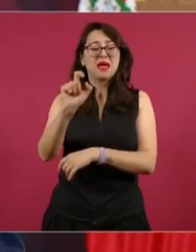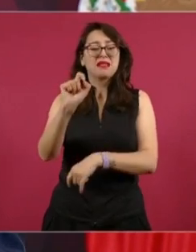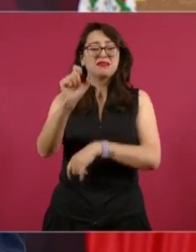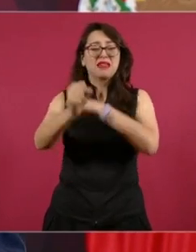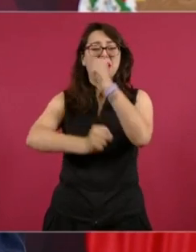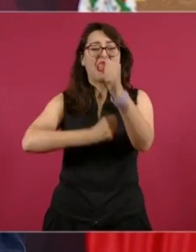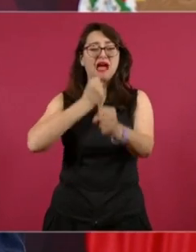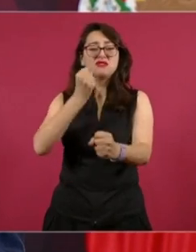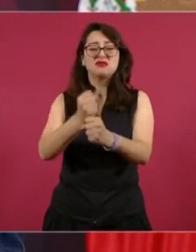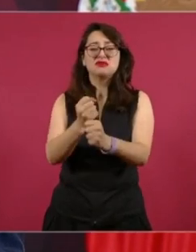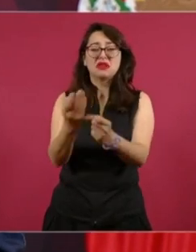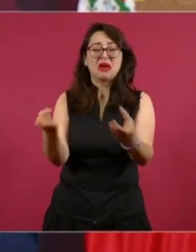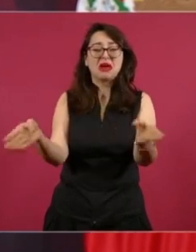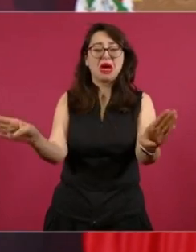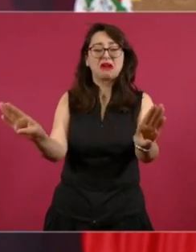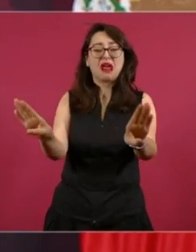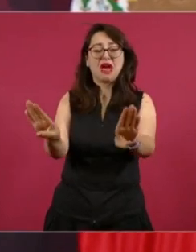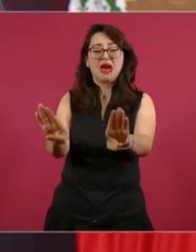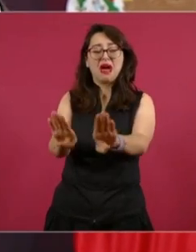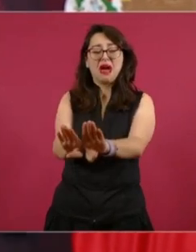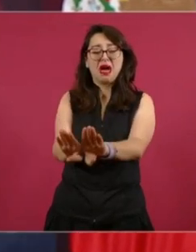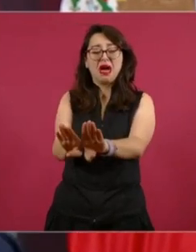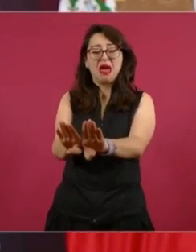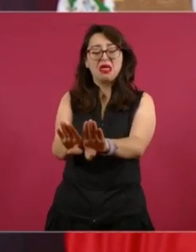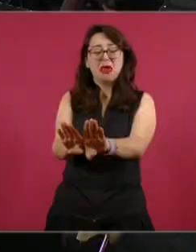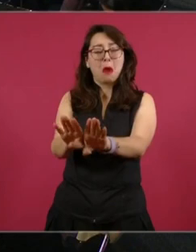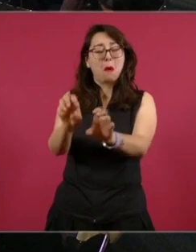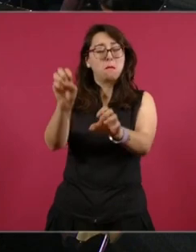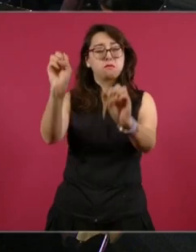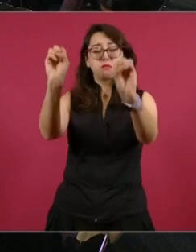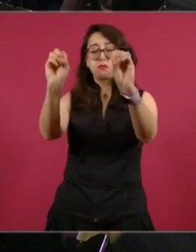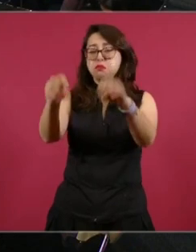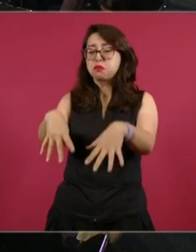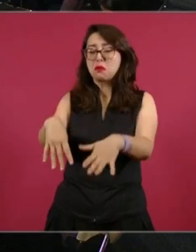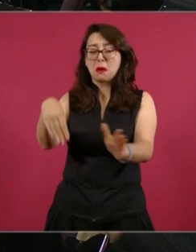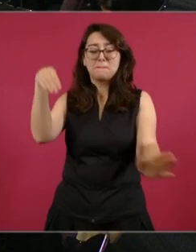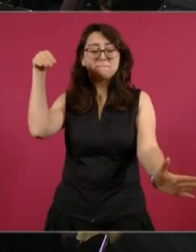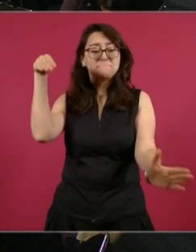funcionar, era una planta chatarra,